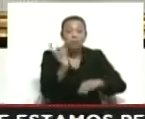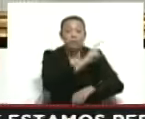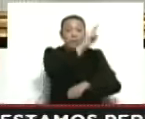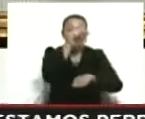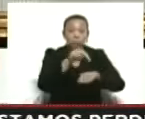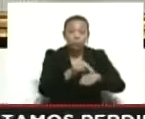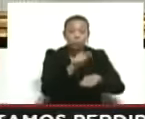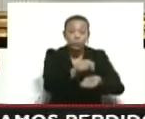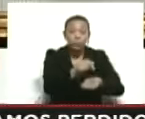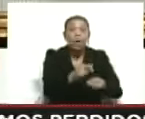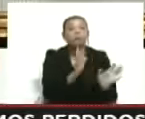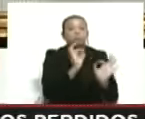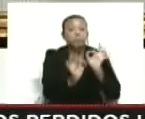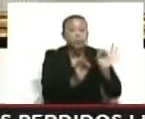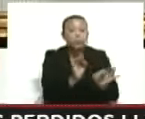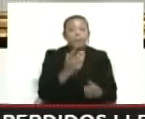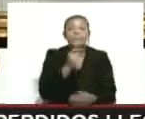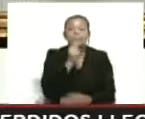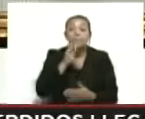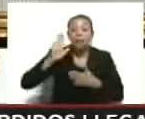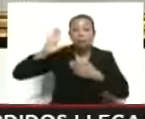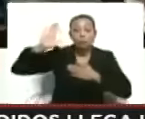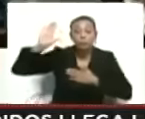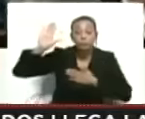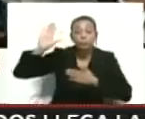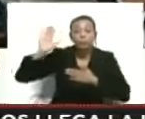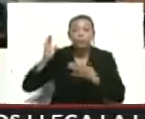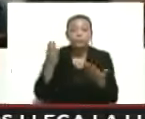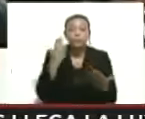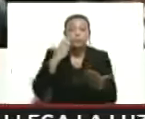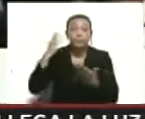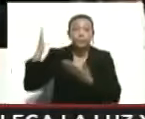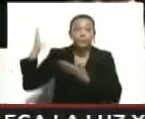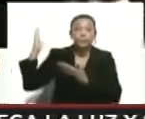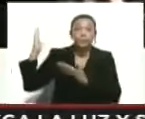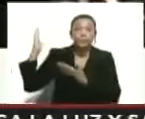Nacional, sírvanse manifestarlo con la señal de costumbre.